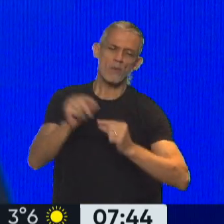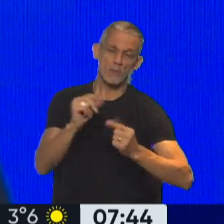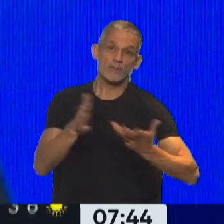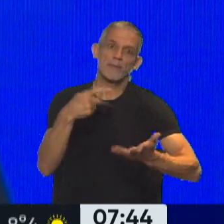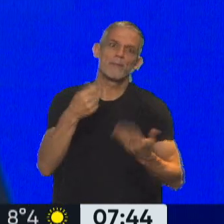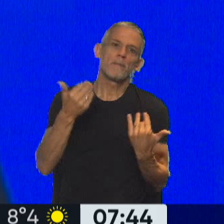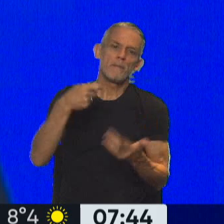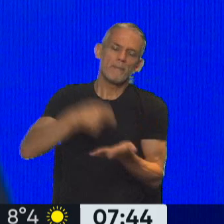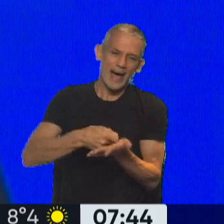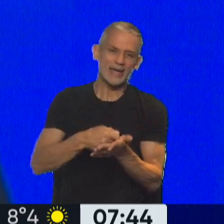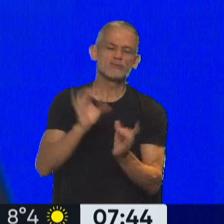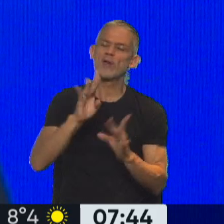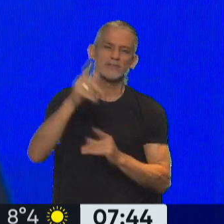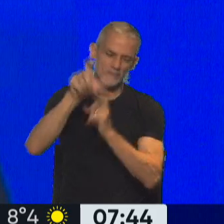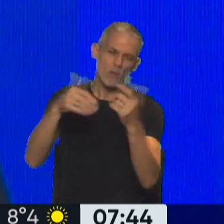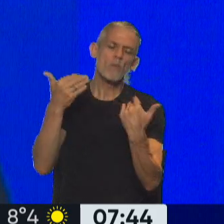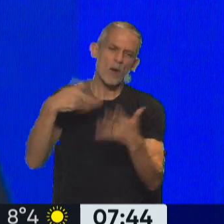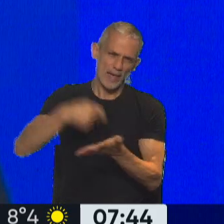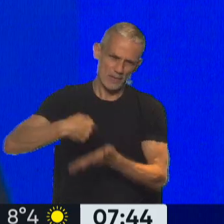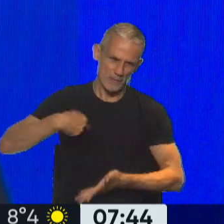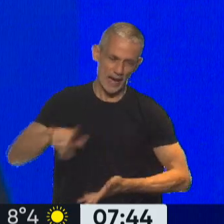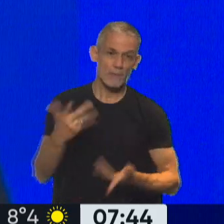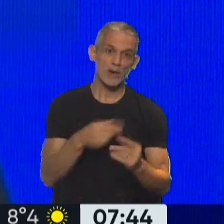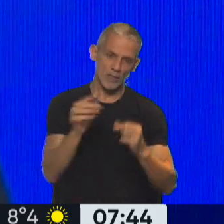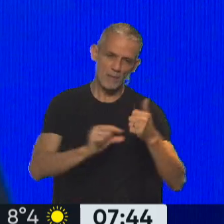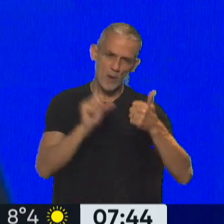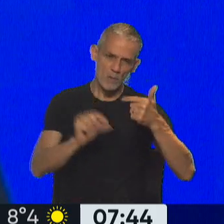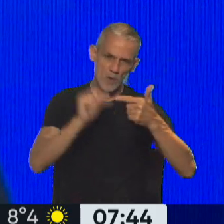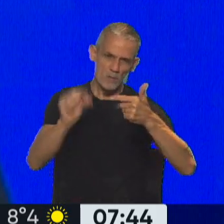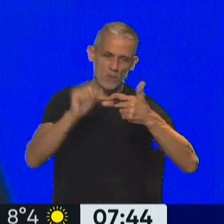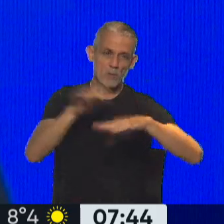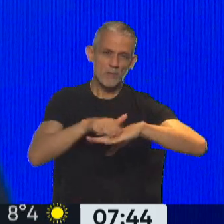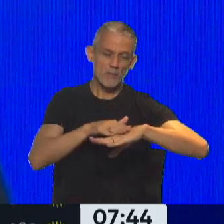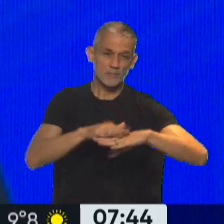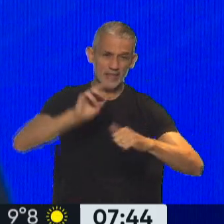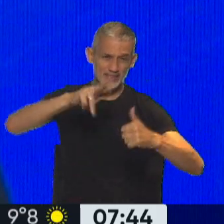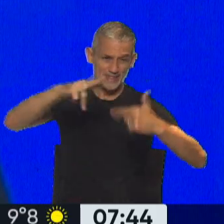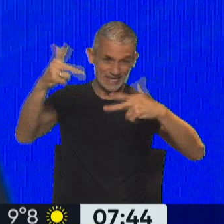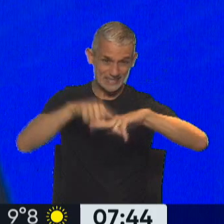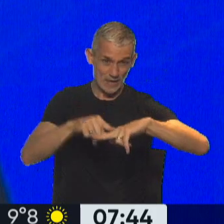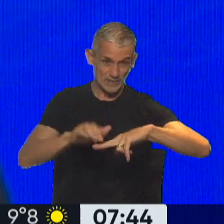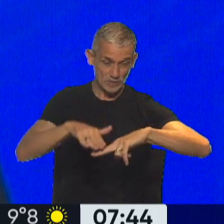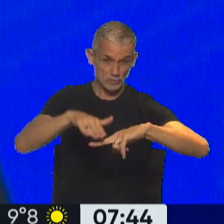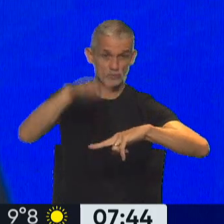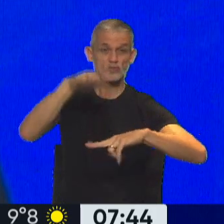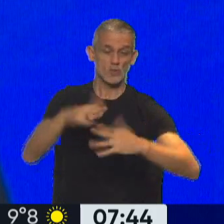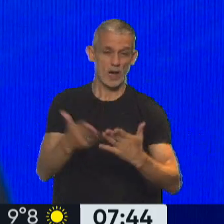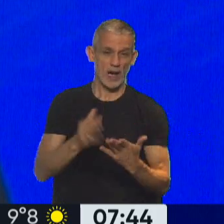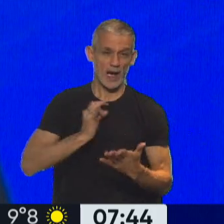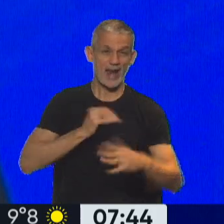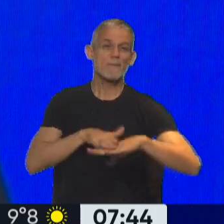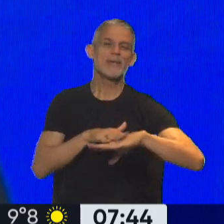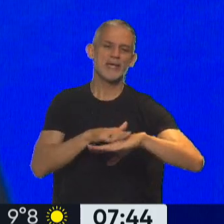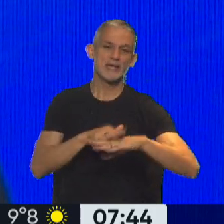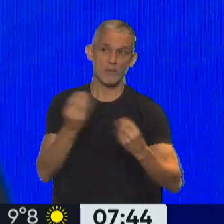los que lo pueden pagar, pero para eso es necesario ir subiendo paulatinamente. Esta es la tercera suba, ¿sí?, que se en el año a propósito